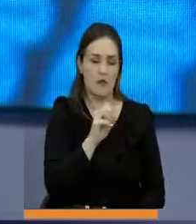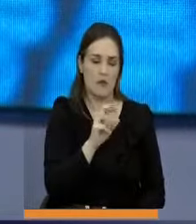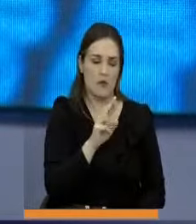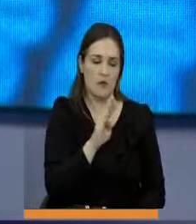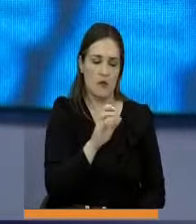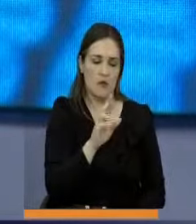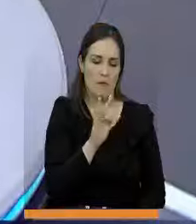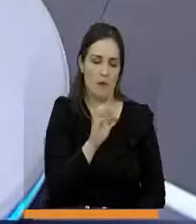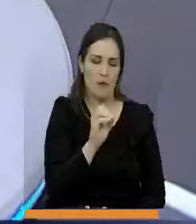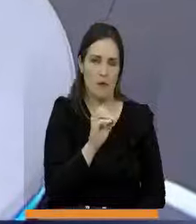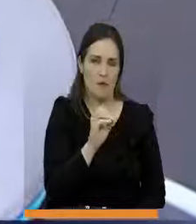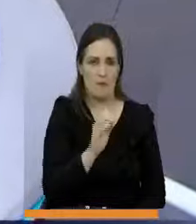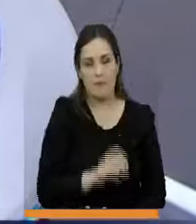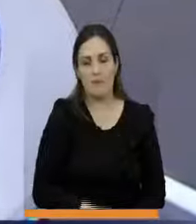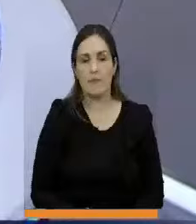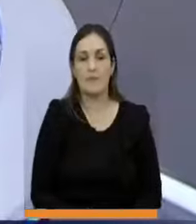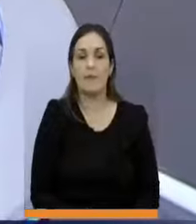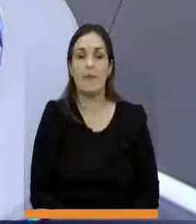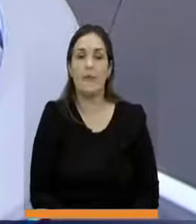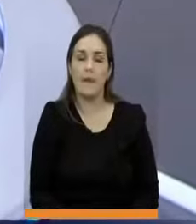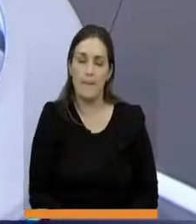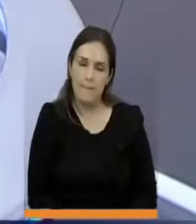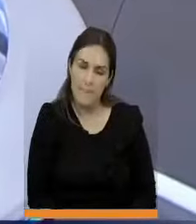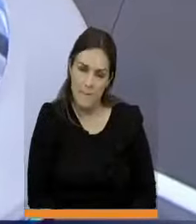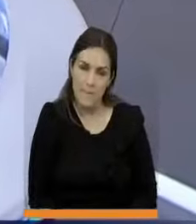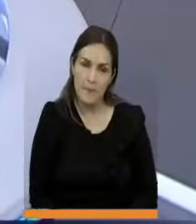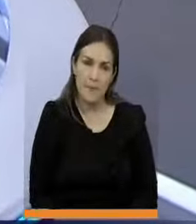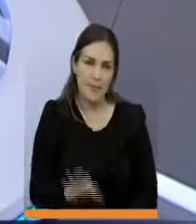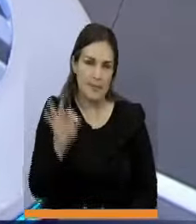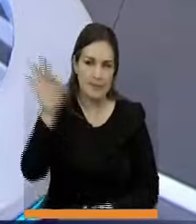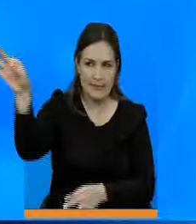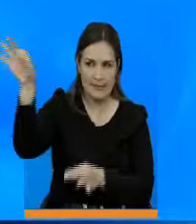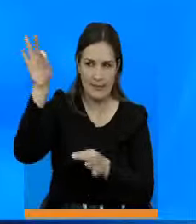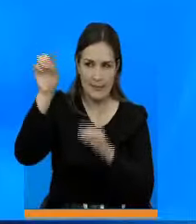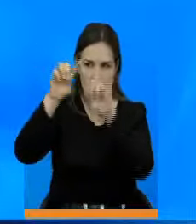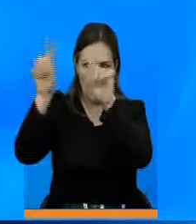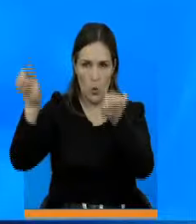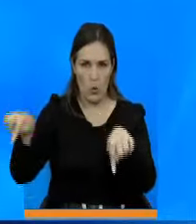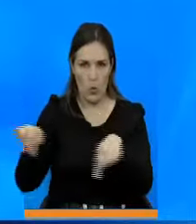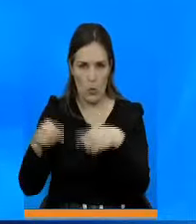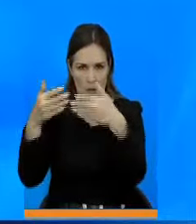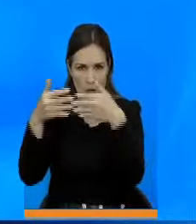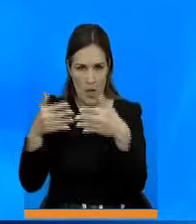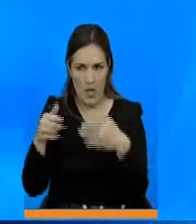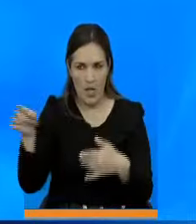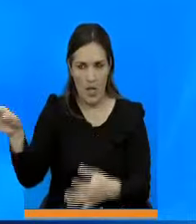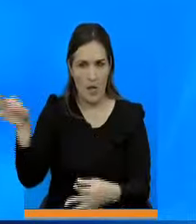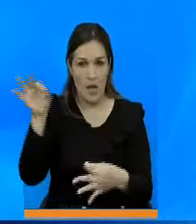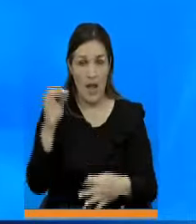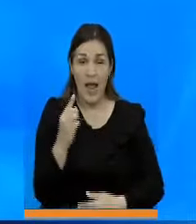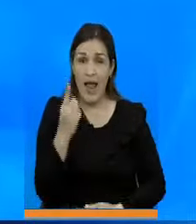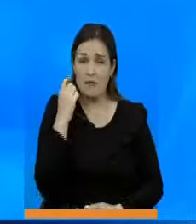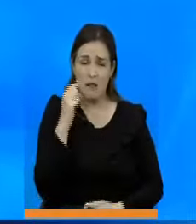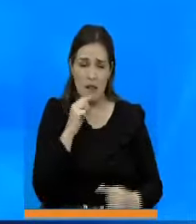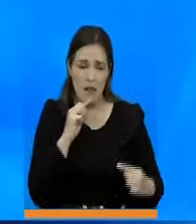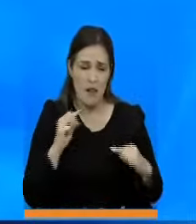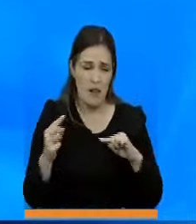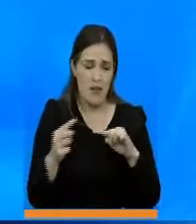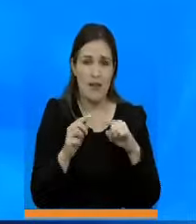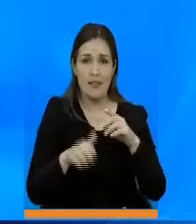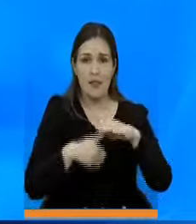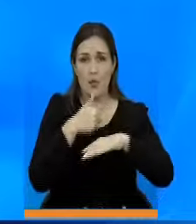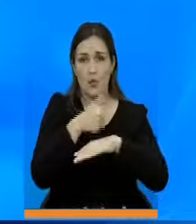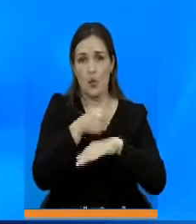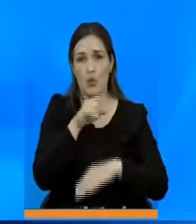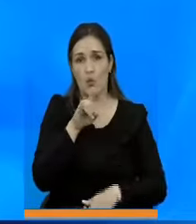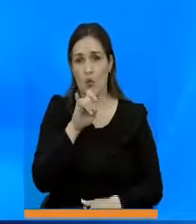Mojica. Precisamente hablemos de ese documento. Dentro de esa discusión que estaban realizando el día de ayer, el director de la UIAF anunció